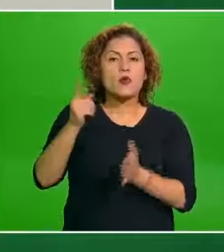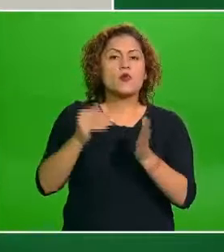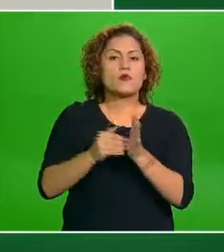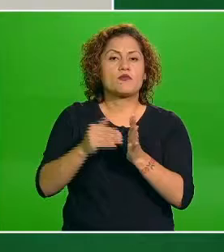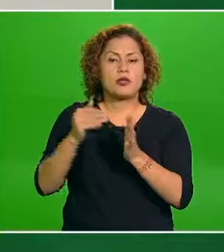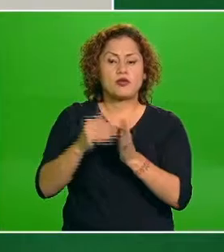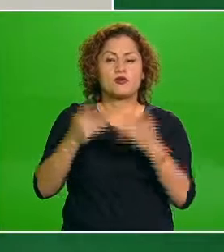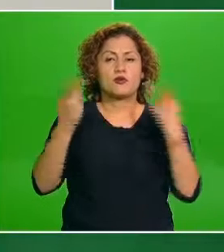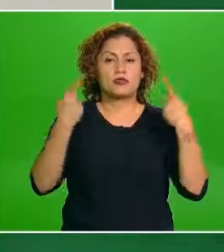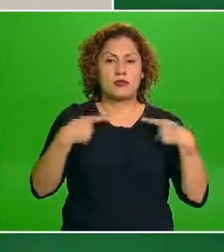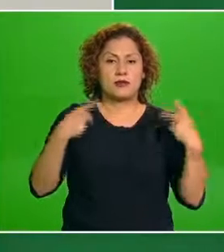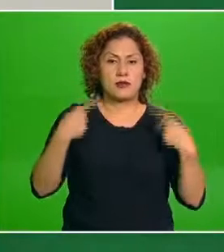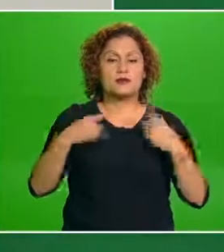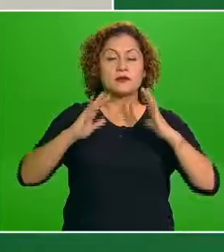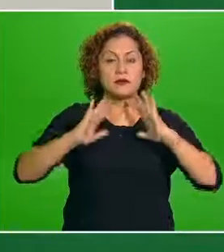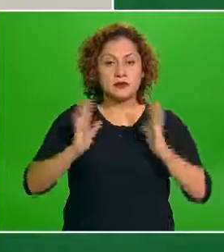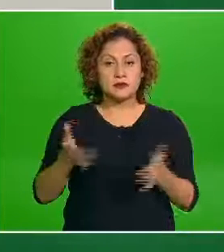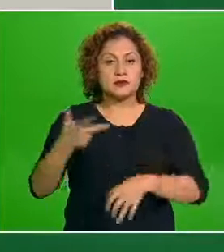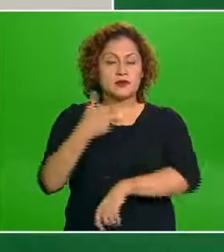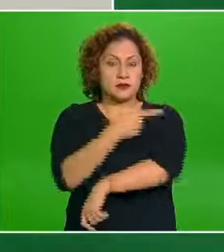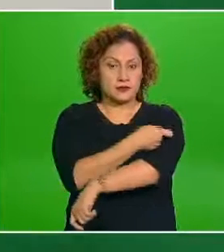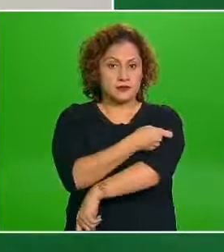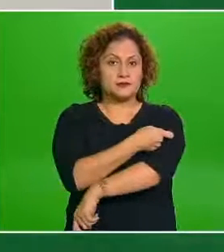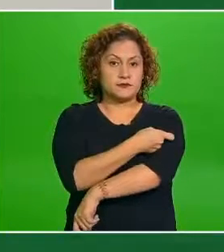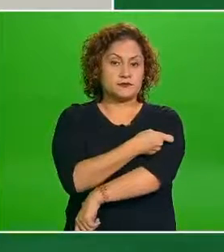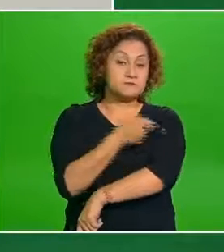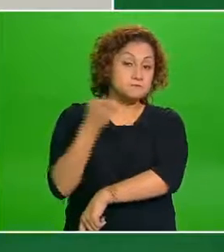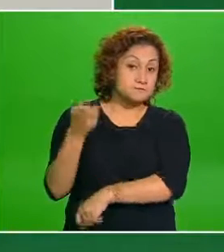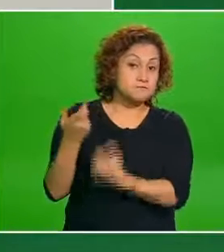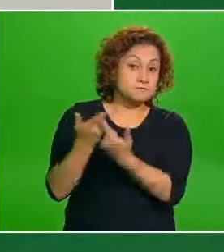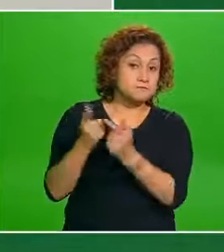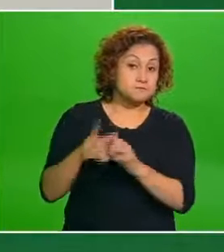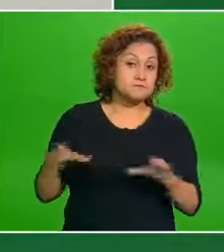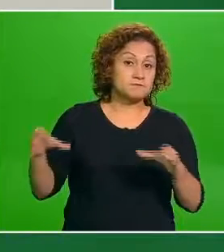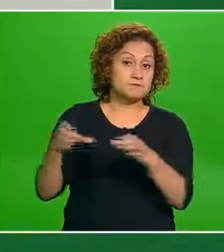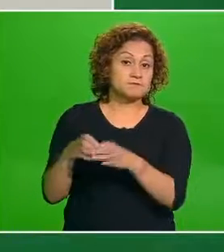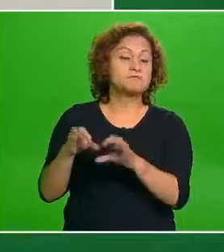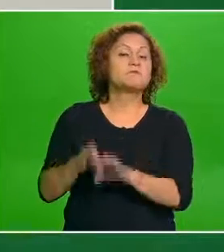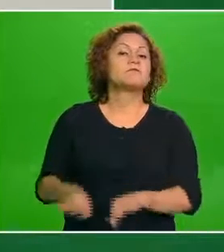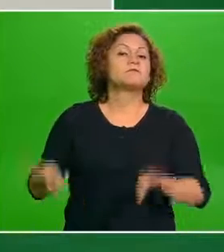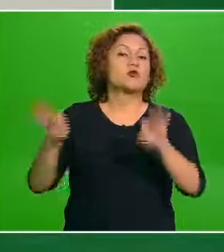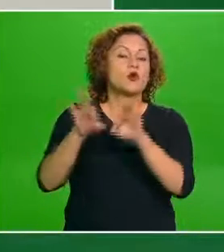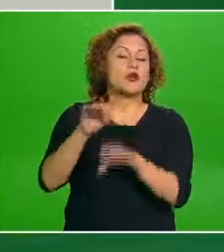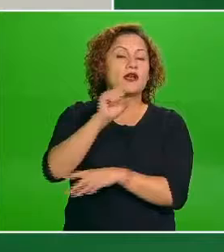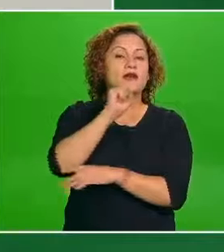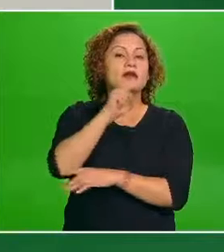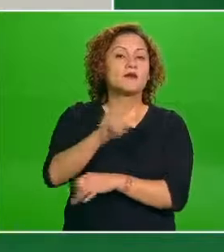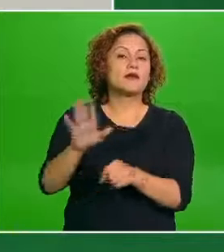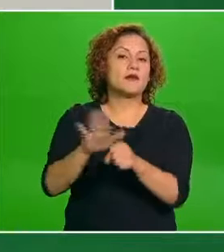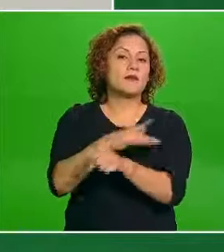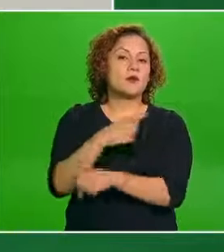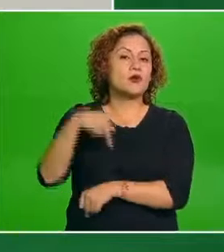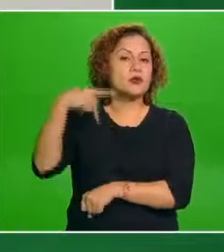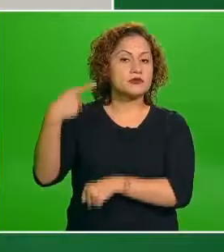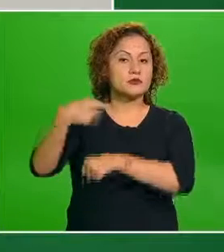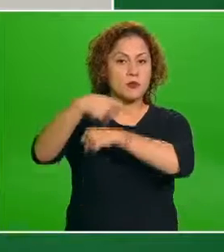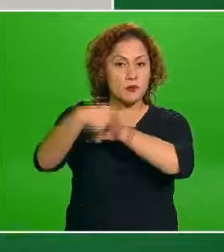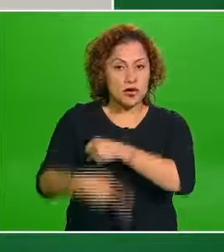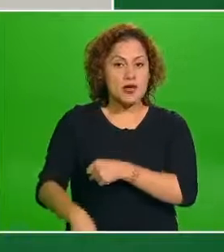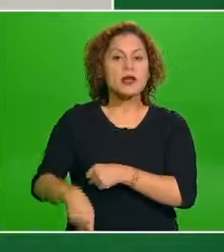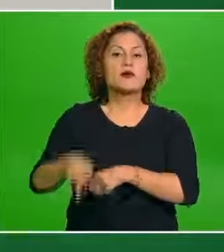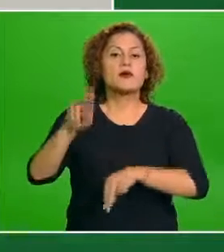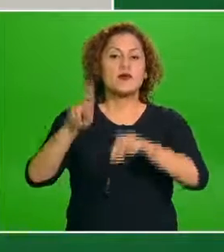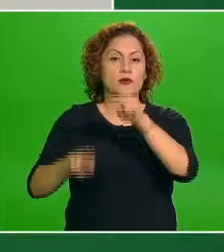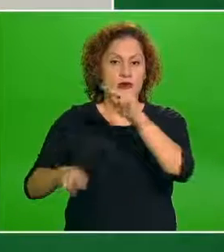están recibiendo ya esta vacuna. Es un grupo también importante porque en los niveles de riesgo en función